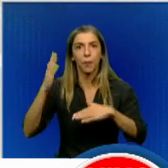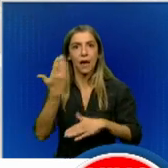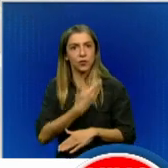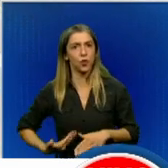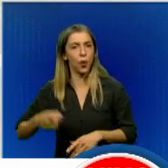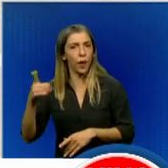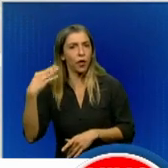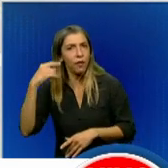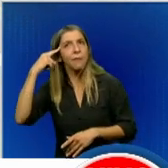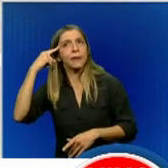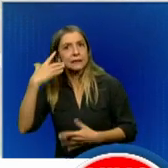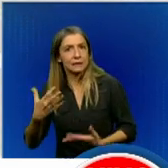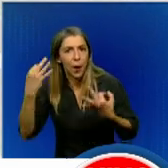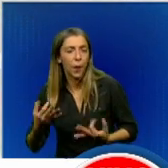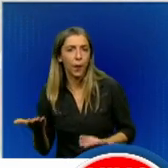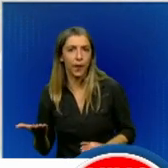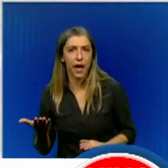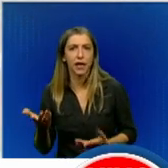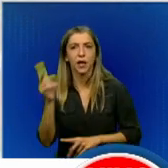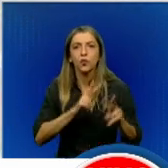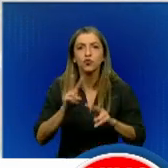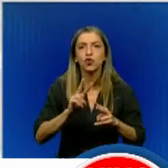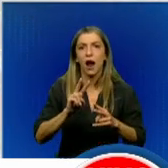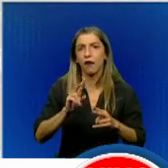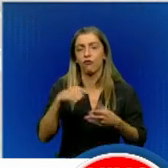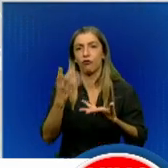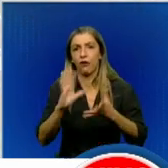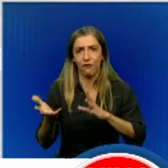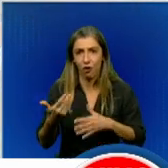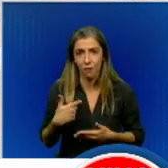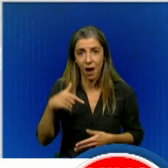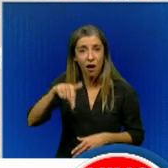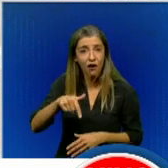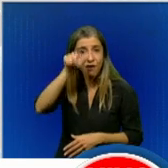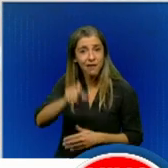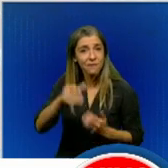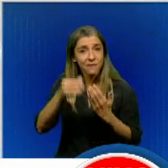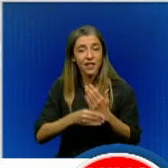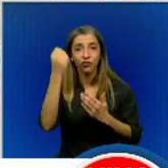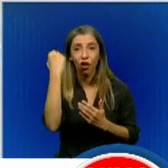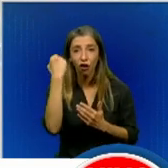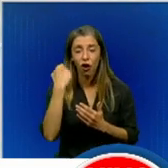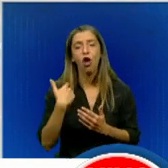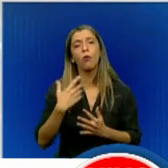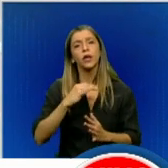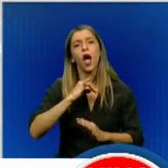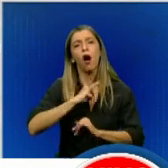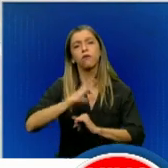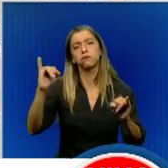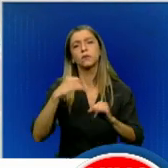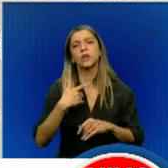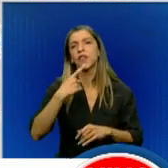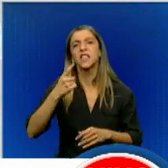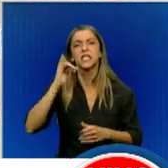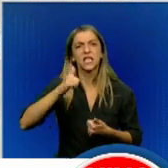posiciones contrapuestas hoy tenemos su ministro de economía que afirma determinadas cuestiones y al a los